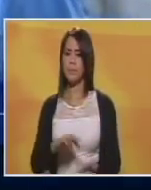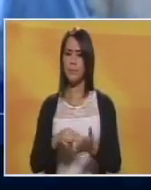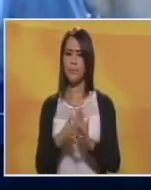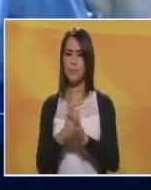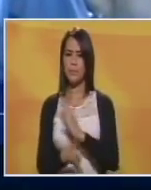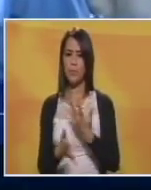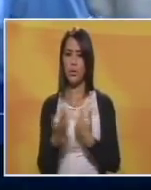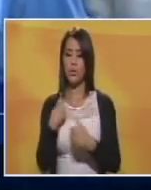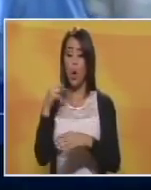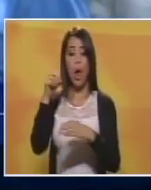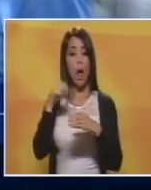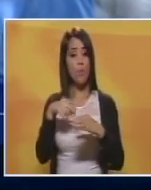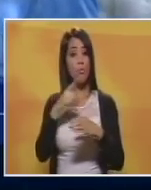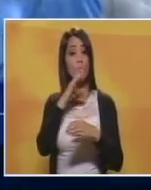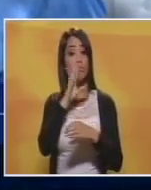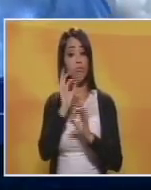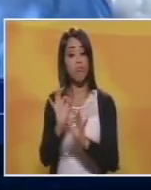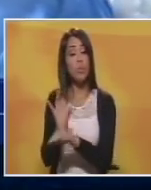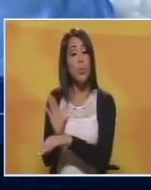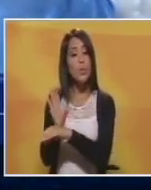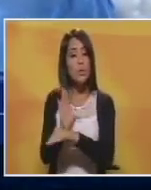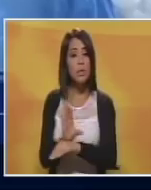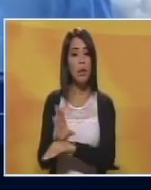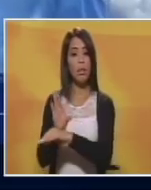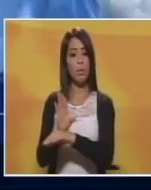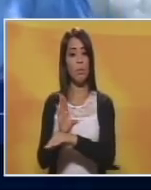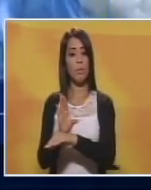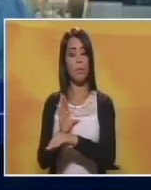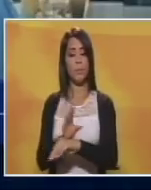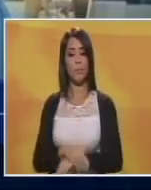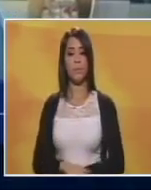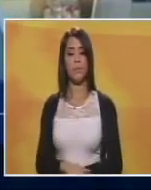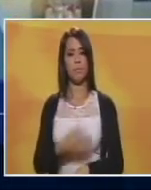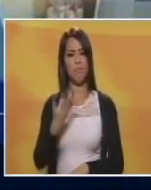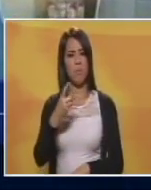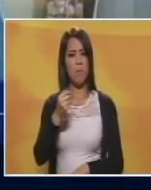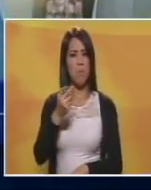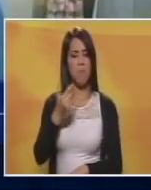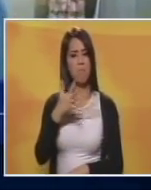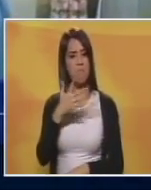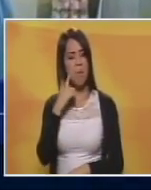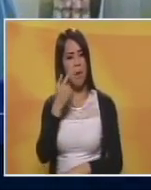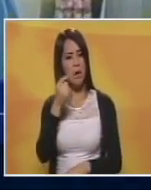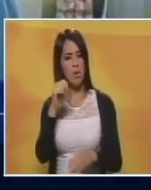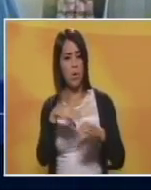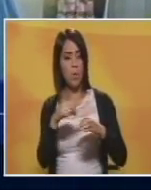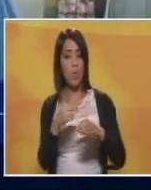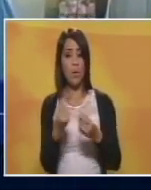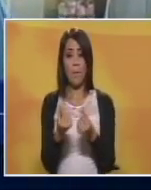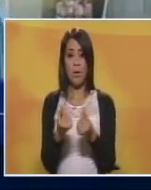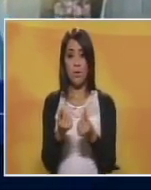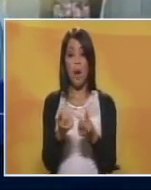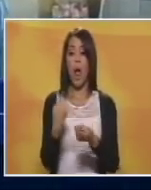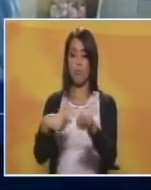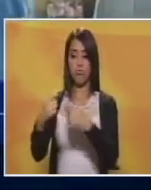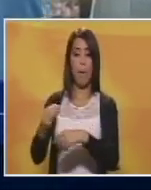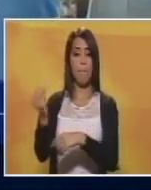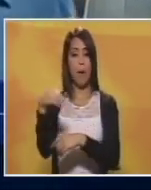tener mis ahorros seguros. Si hubiera tenido un poquito más de ahorro en bolívares, hubiera invertido